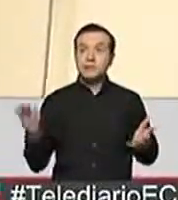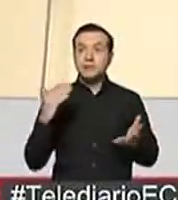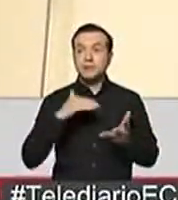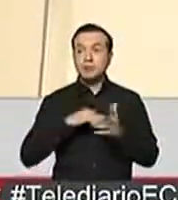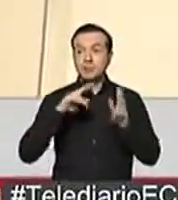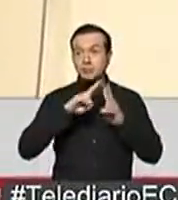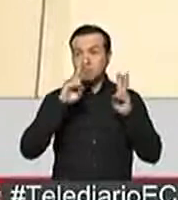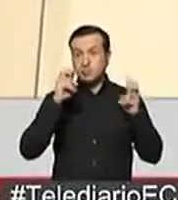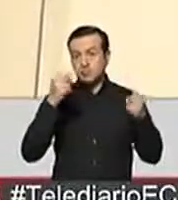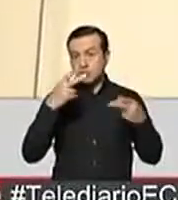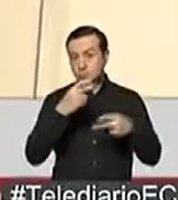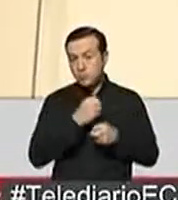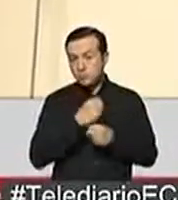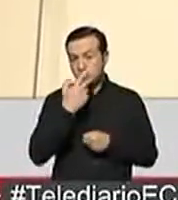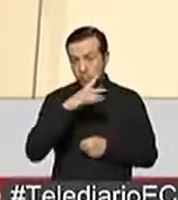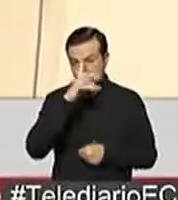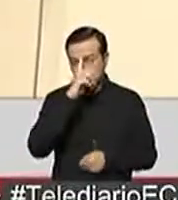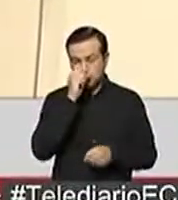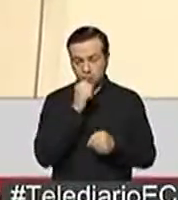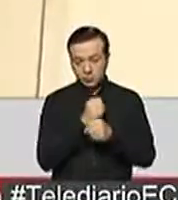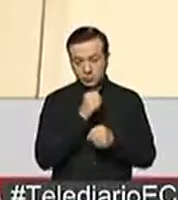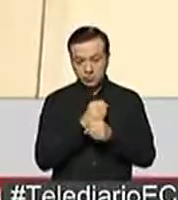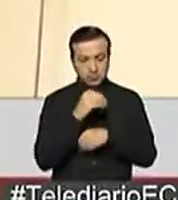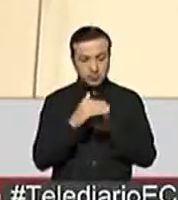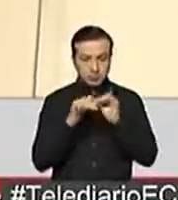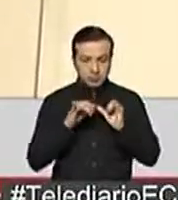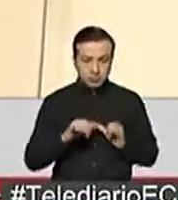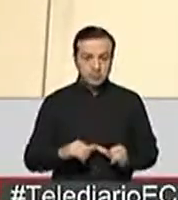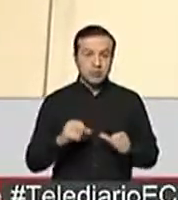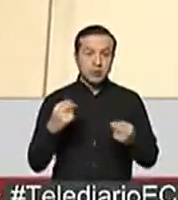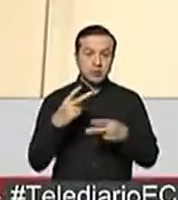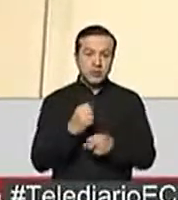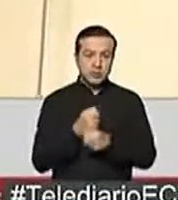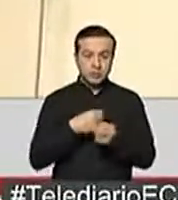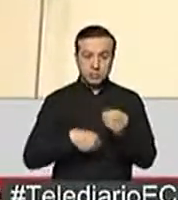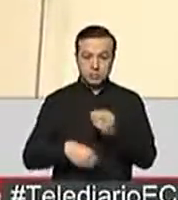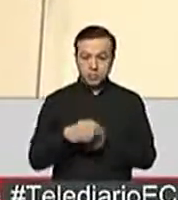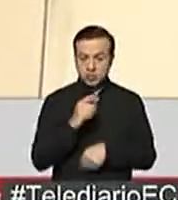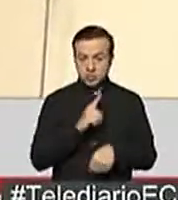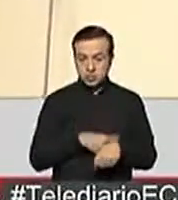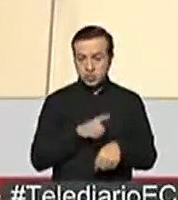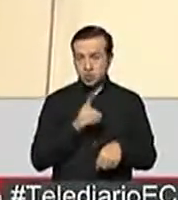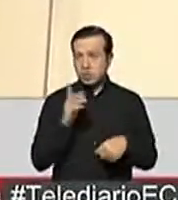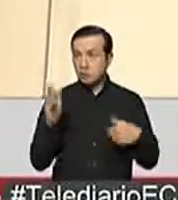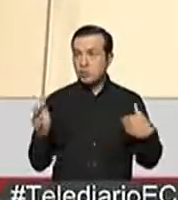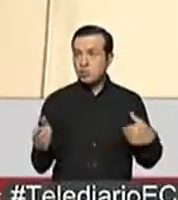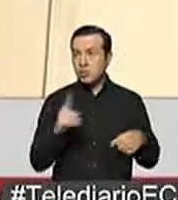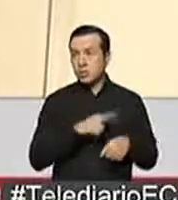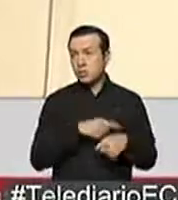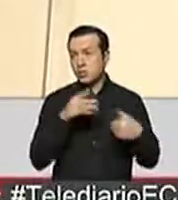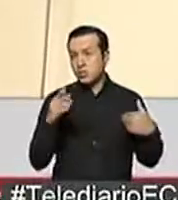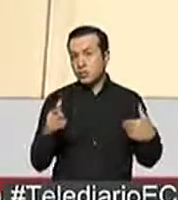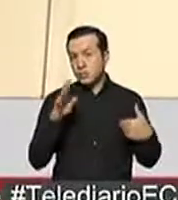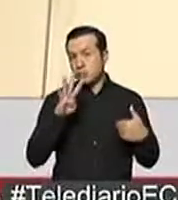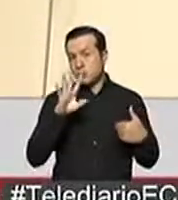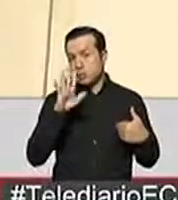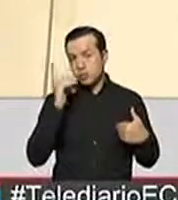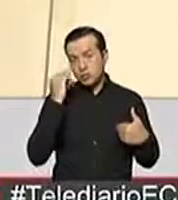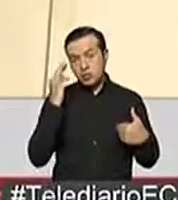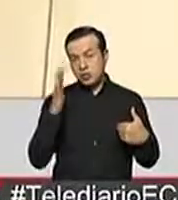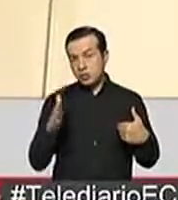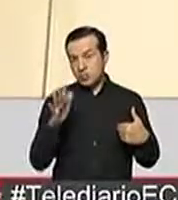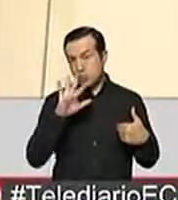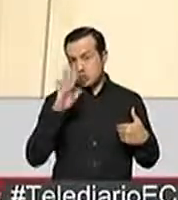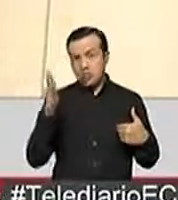tema de los seguros, estamos trabajando en aquello para que los seguros nos puedan recuperar, pero no va a demorar por lo menos 45 días,